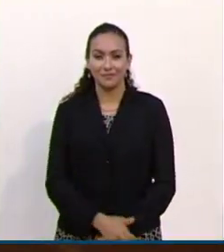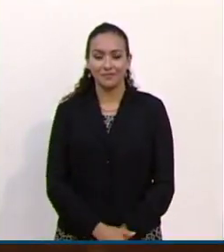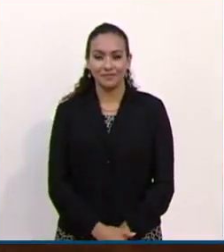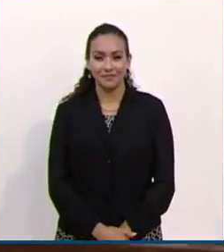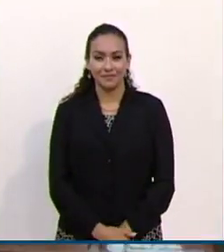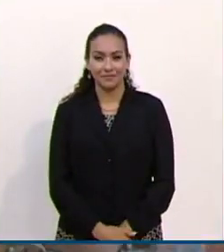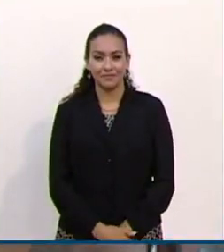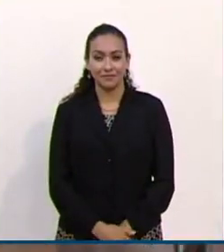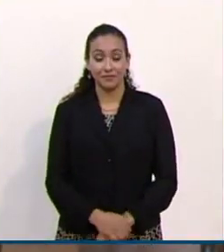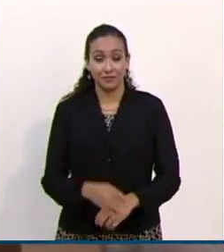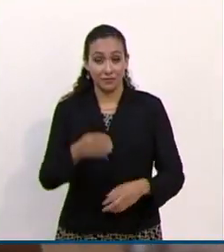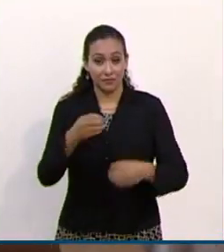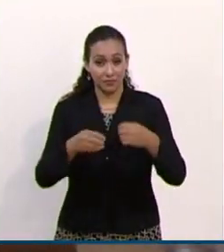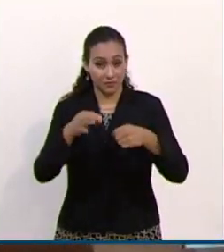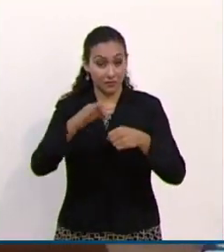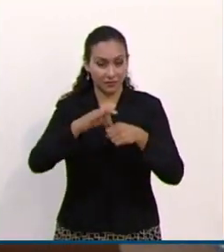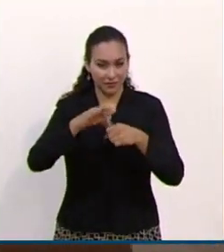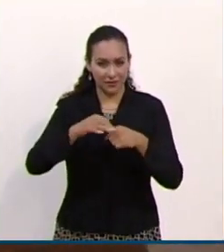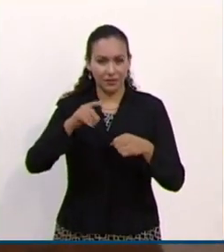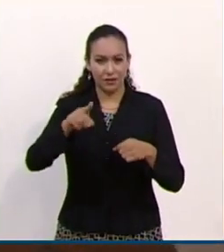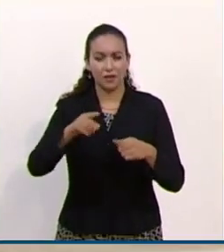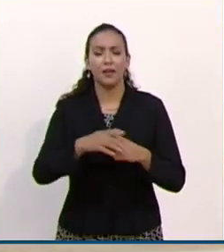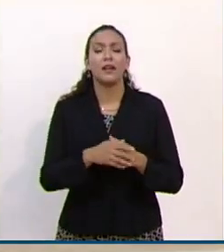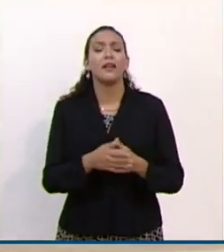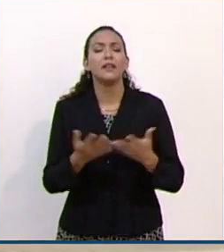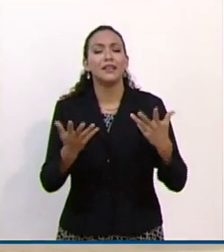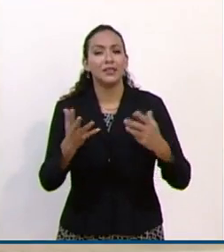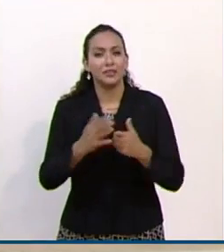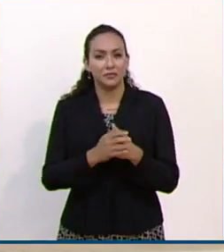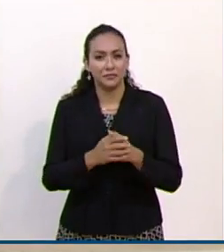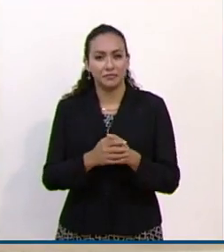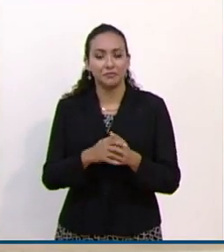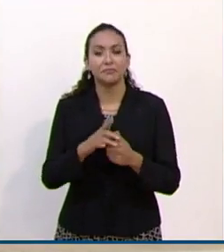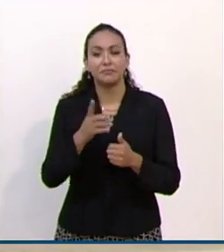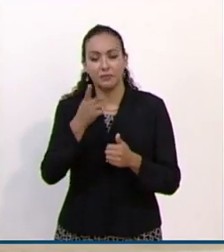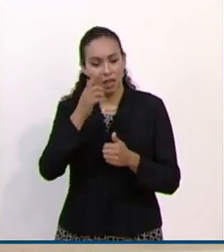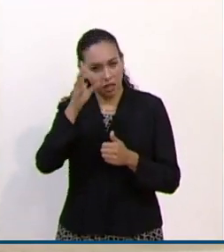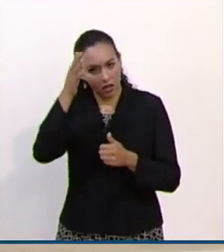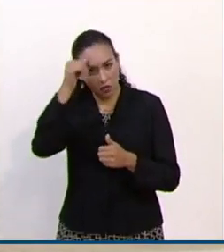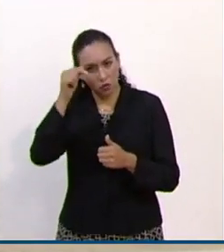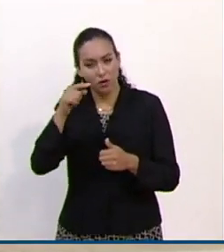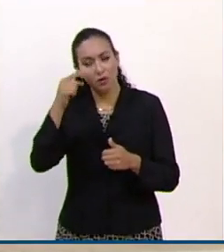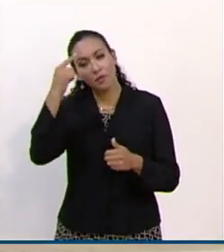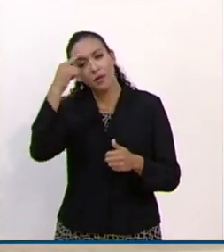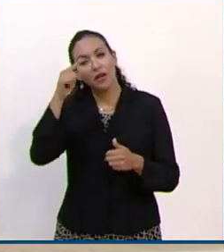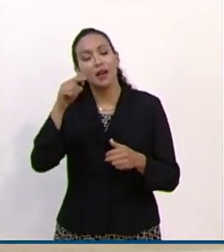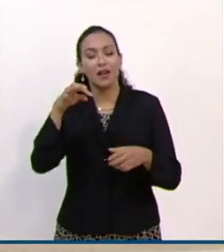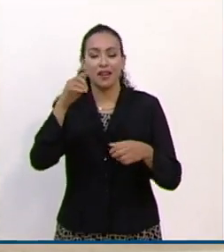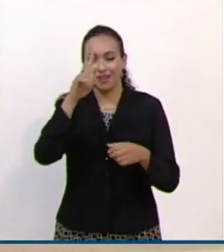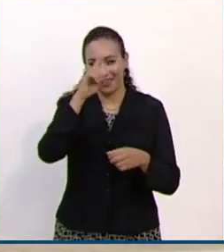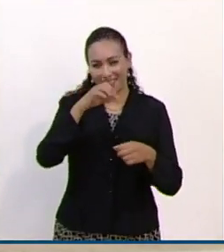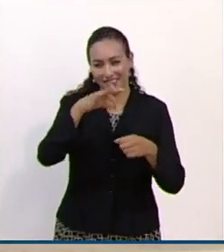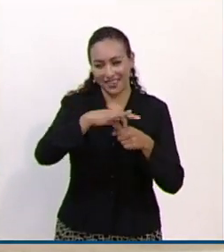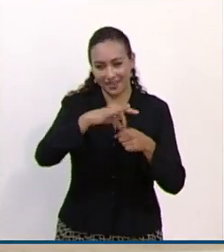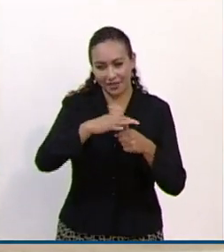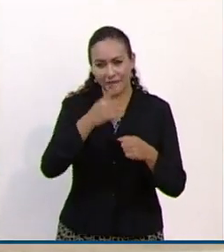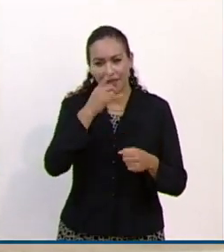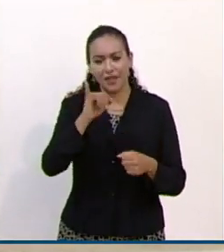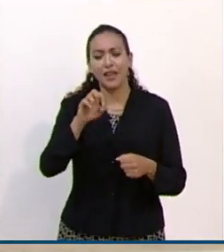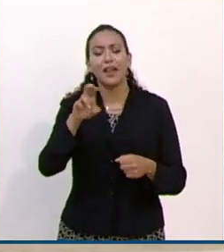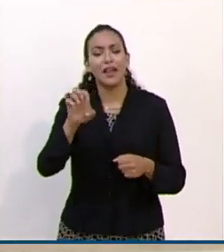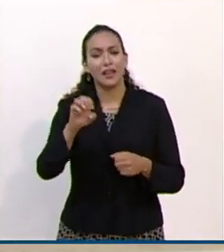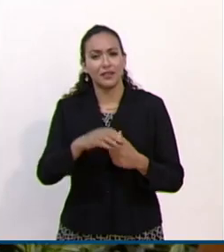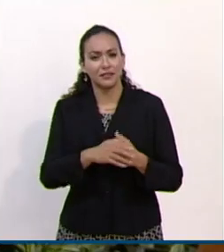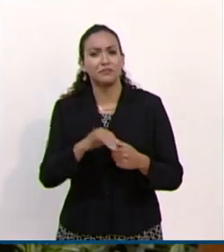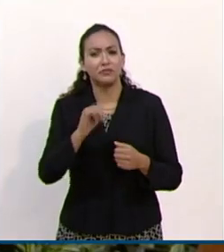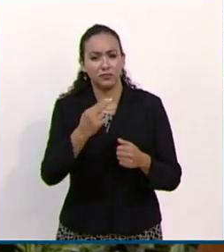El Tribunal Electoral del Poder Judicial de la Federación confirmó el acuerdo del Consejo General del INE en el que determinó el mecanismo para